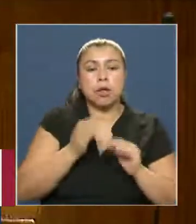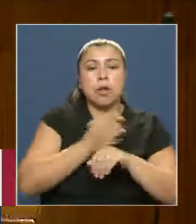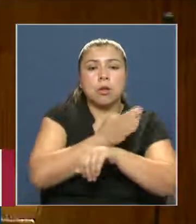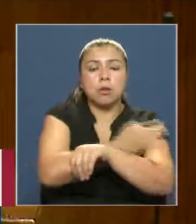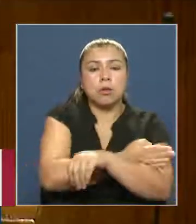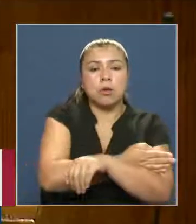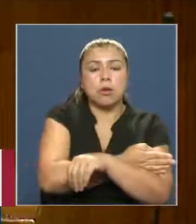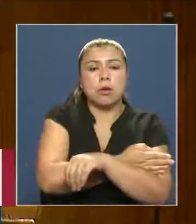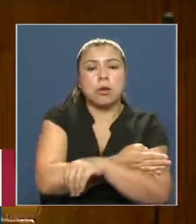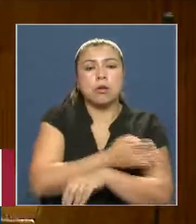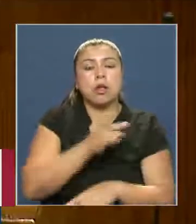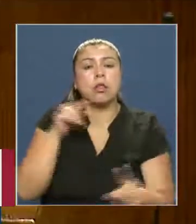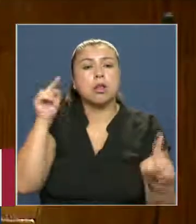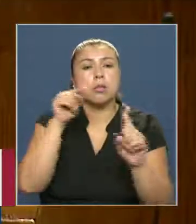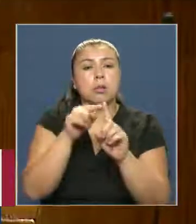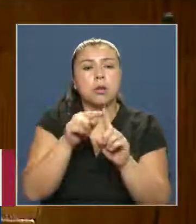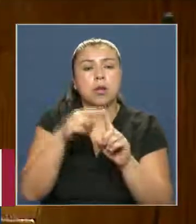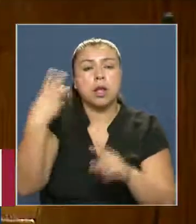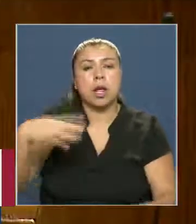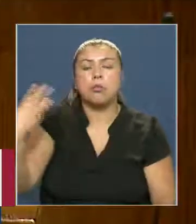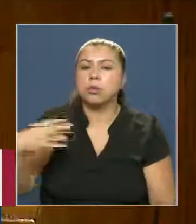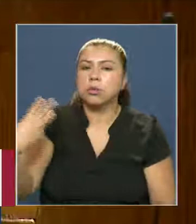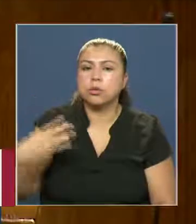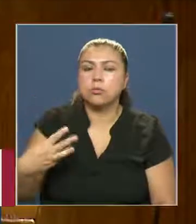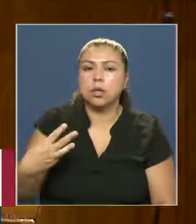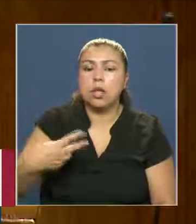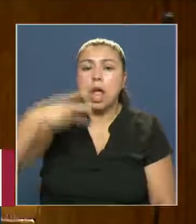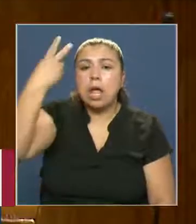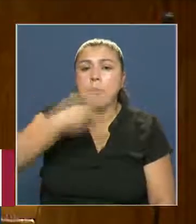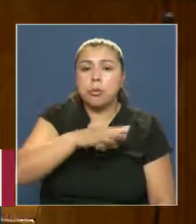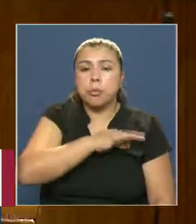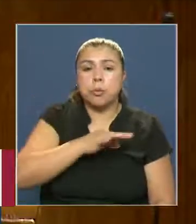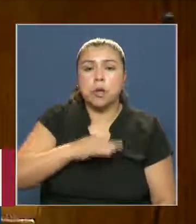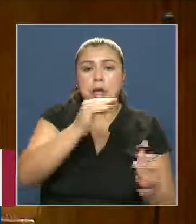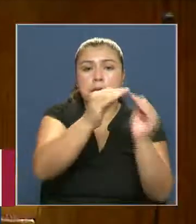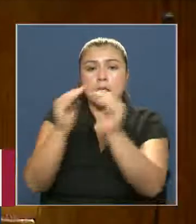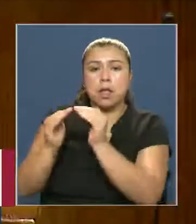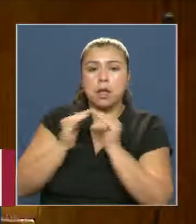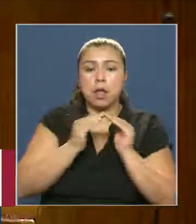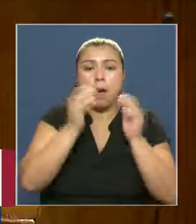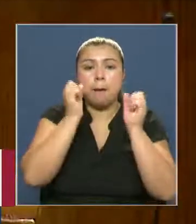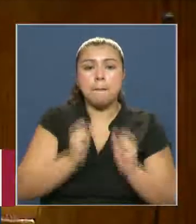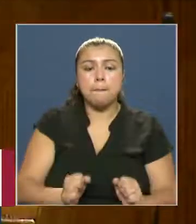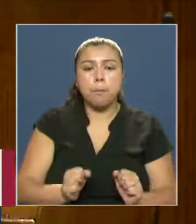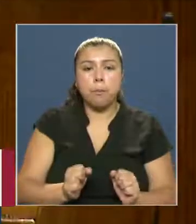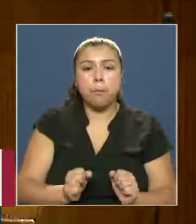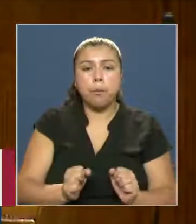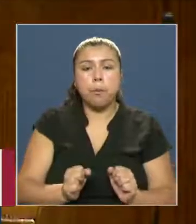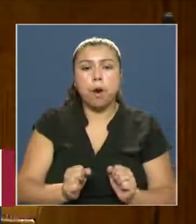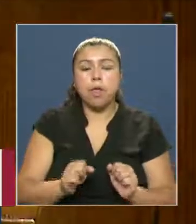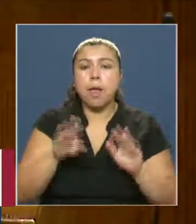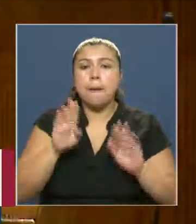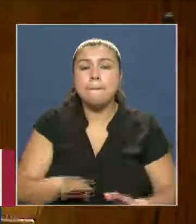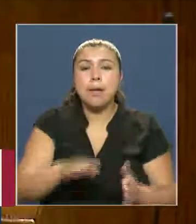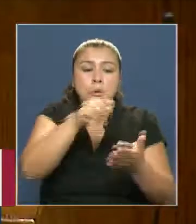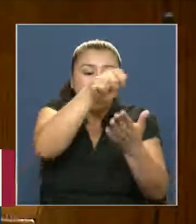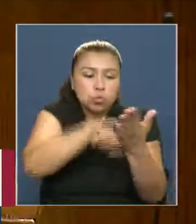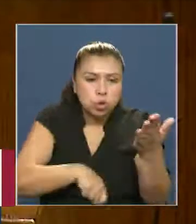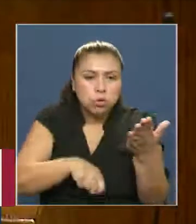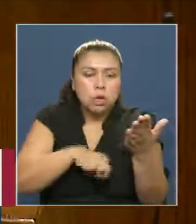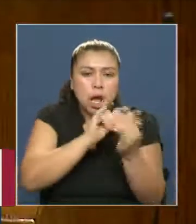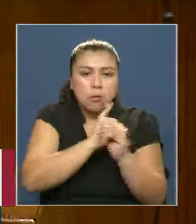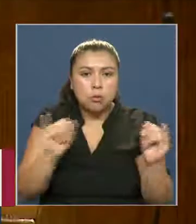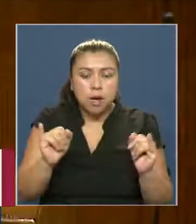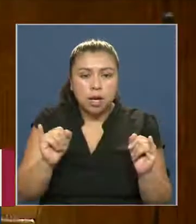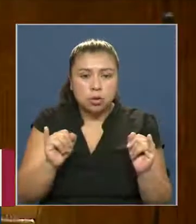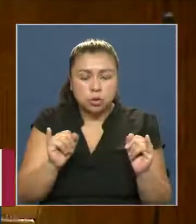anterior tiene por objeto que las municipalidades y el propio Ministerio de Vivienda puedan llevar un mismo registro o catastro con